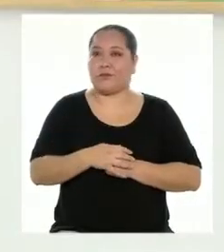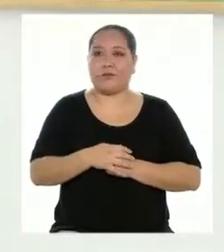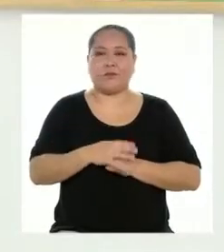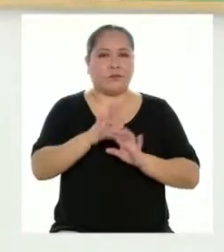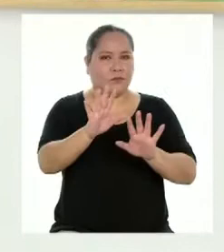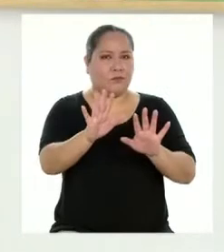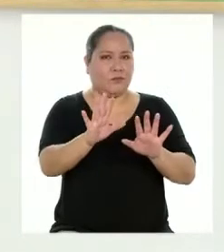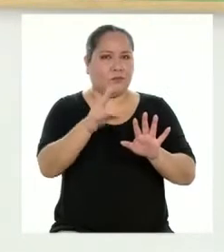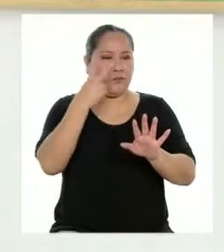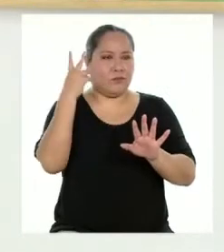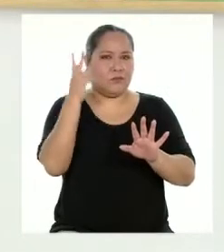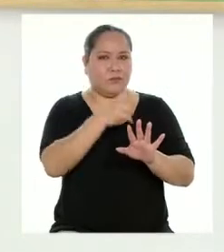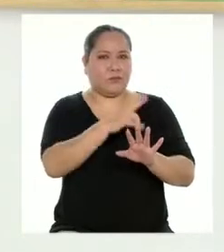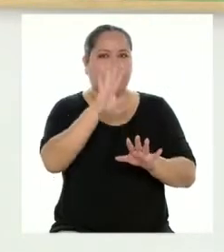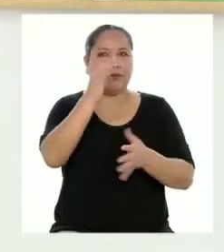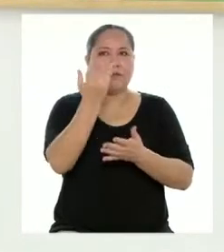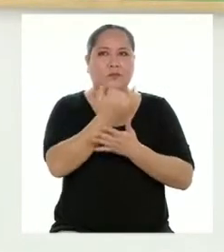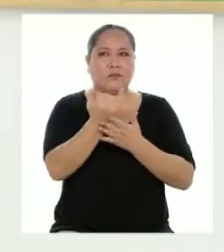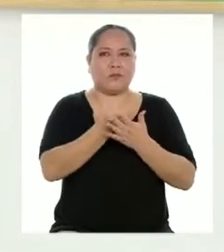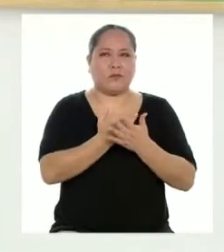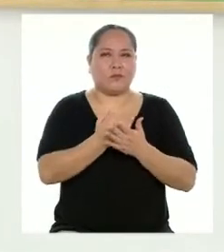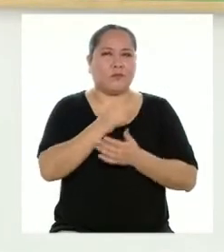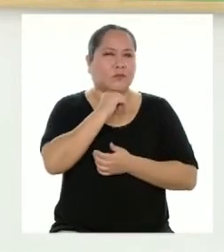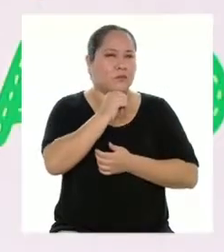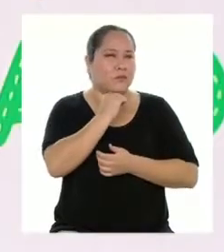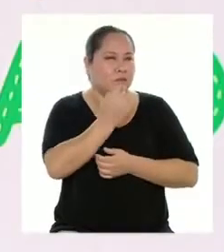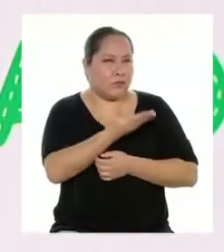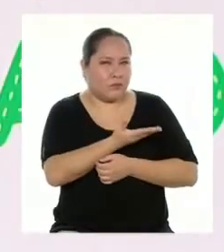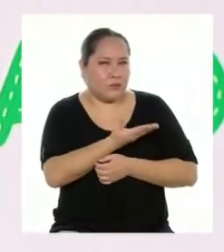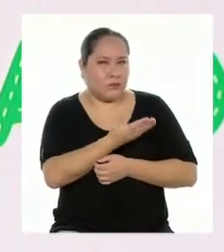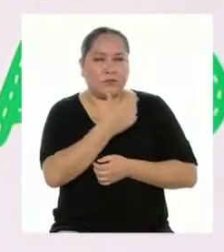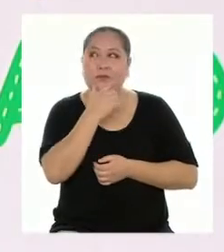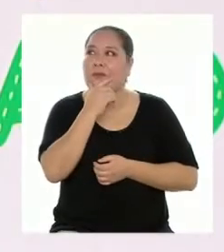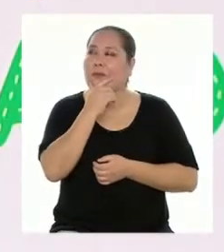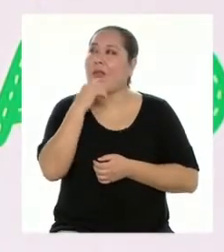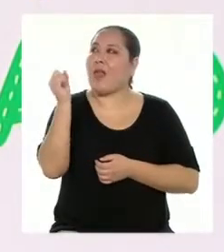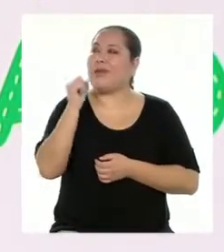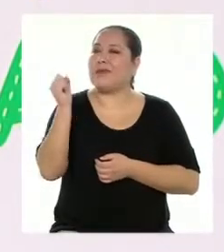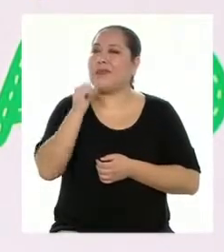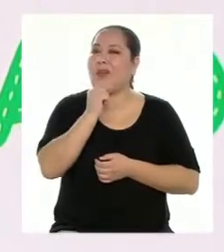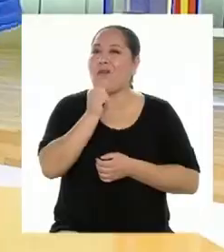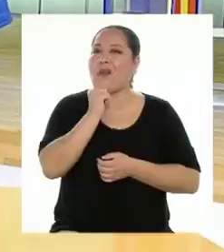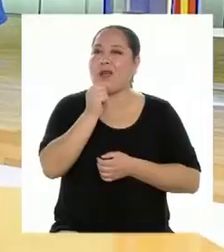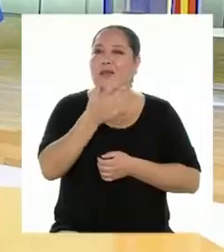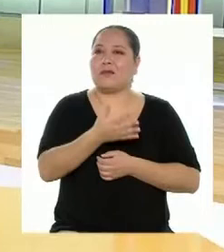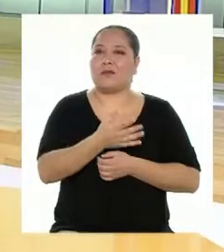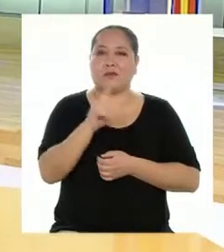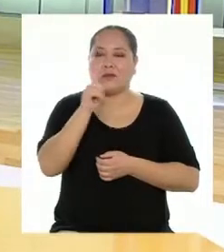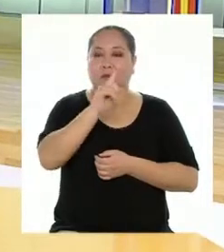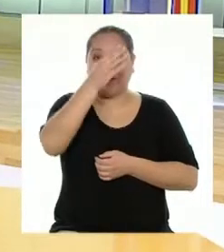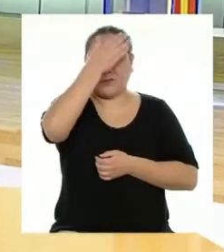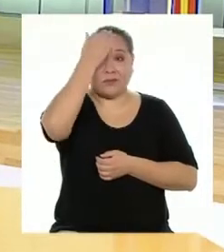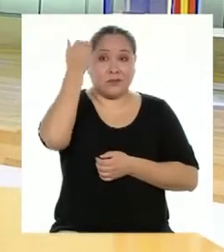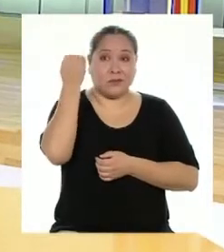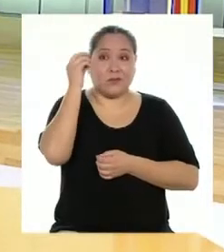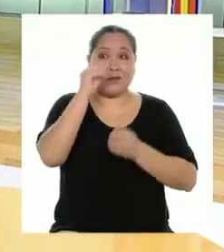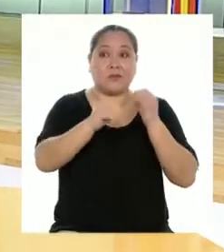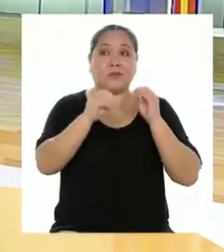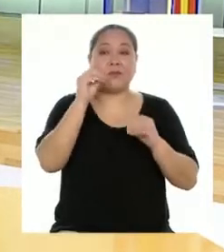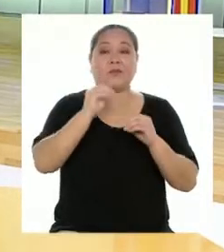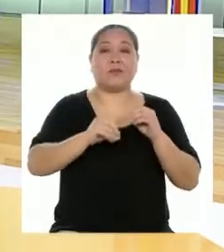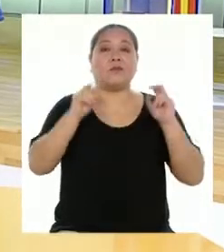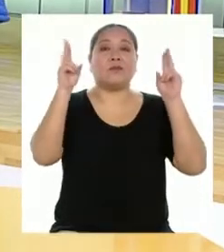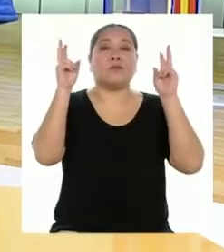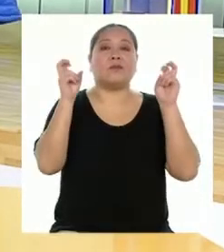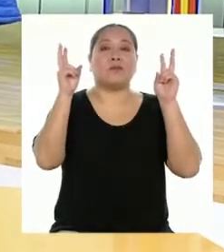momento, observemos tu gráfico. ¿No será que le falta algo? Tiene razón, profesora. No debemos olvidarnos de colocar el